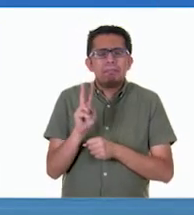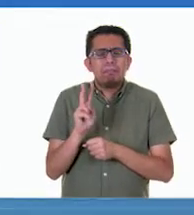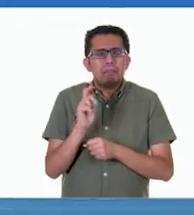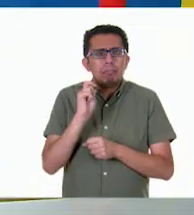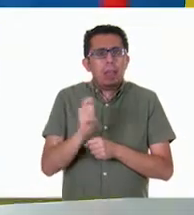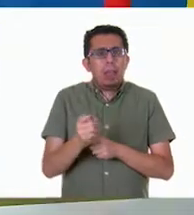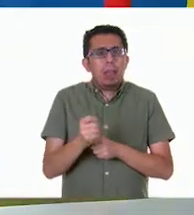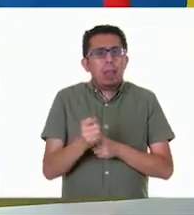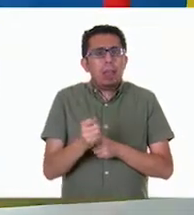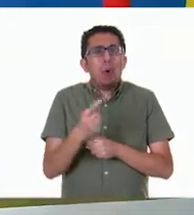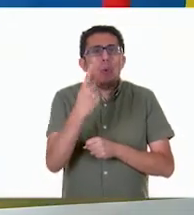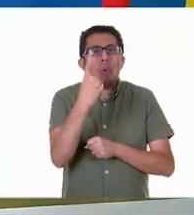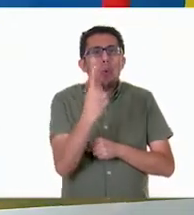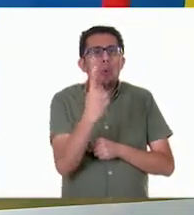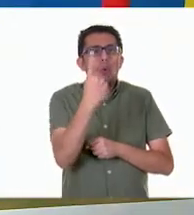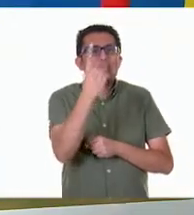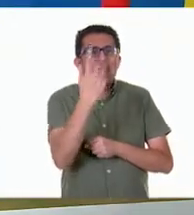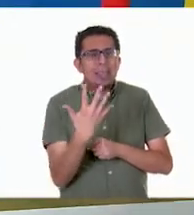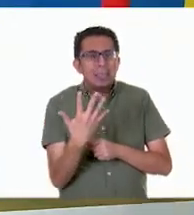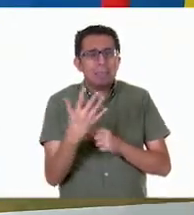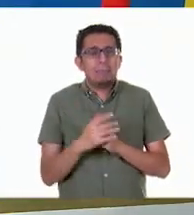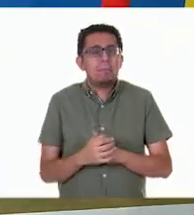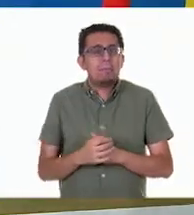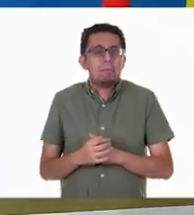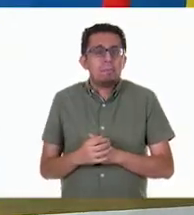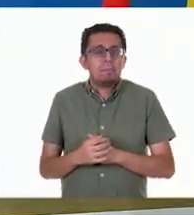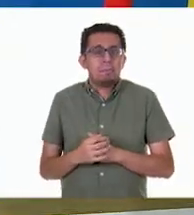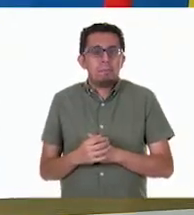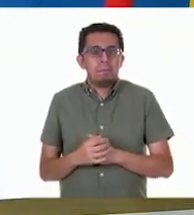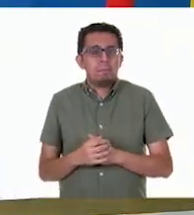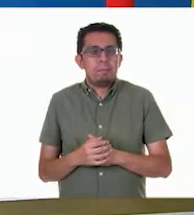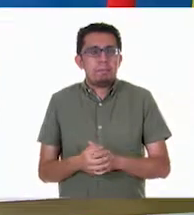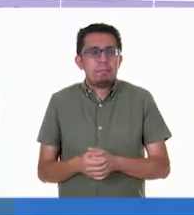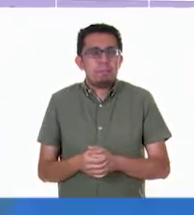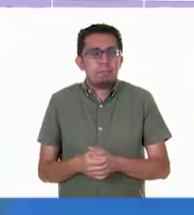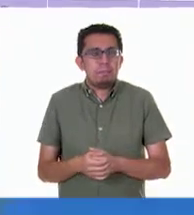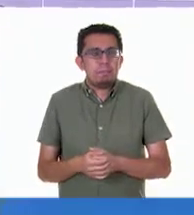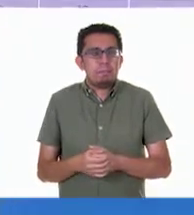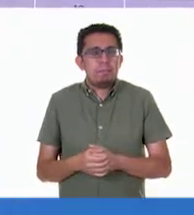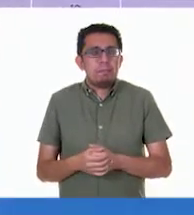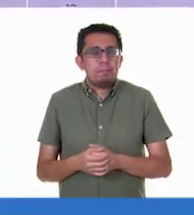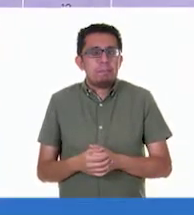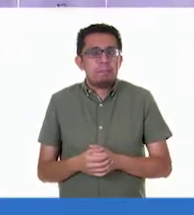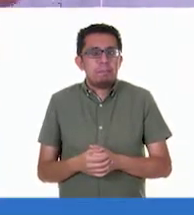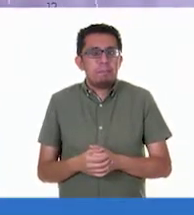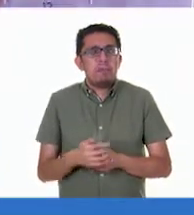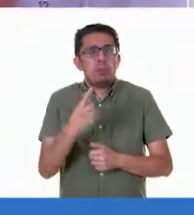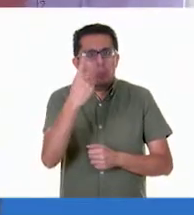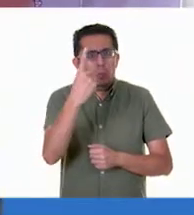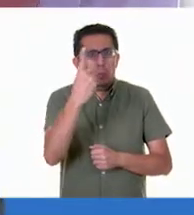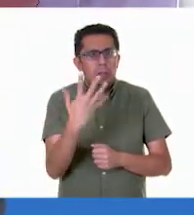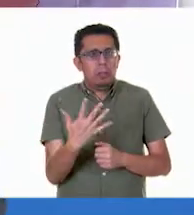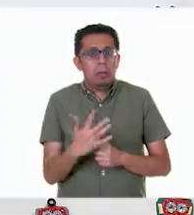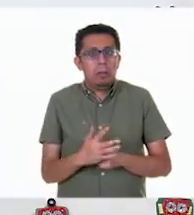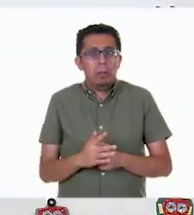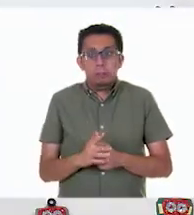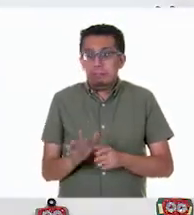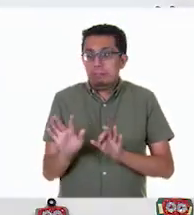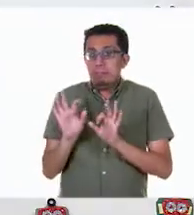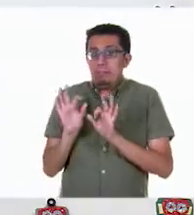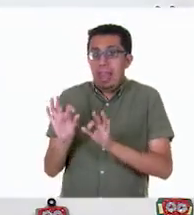quinto. Ok, vamos a ver un quinto. Ajá, un quinto. Perfecto,